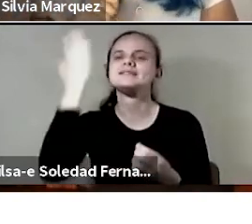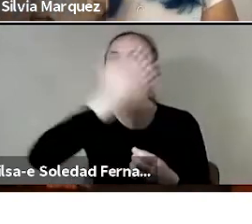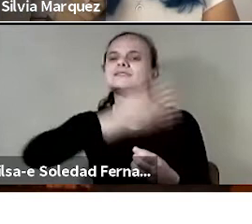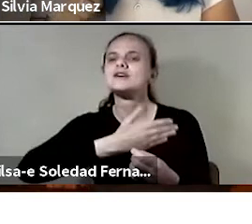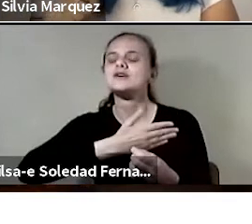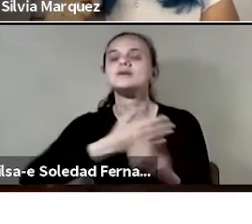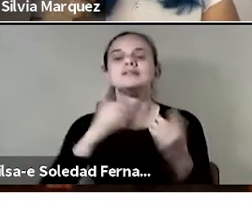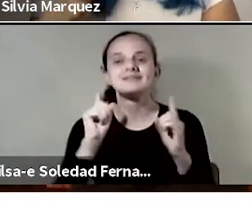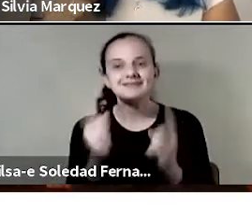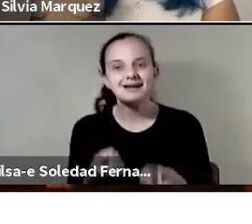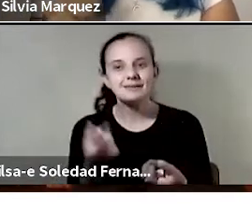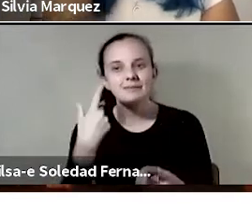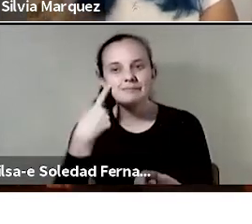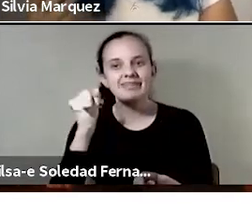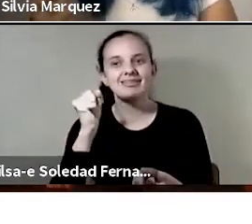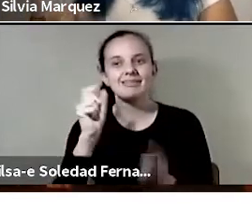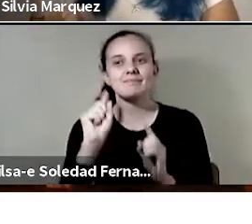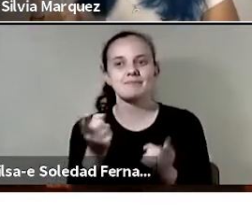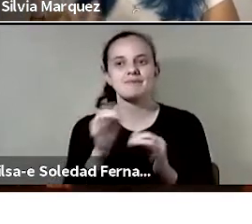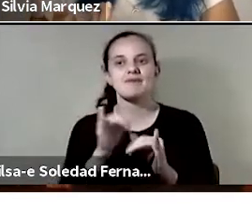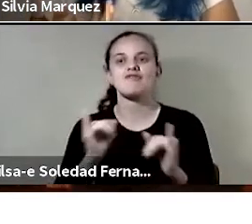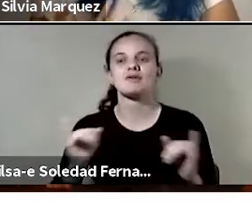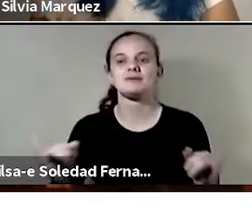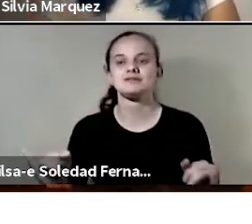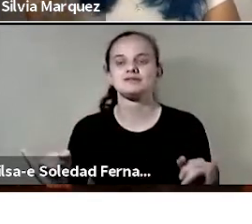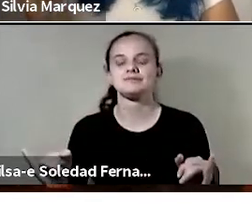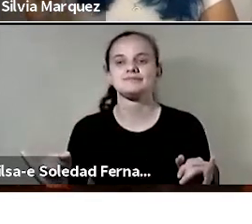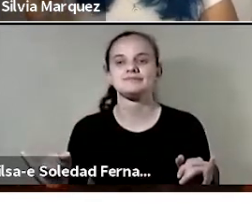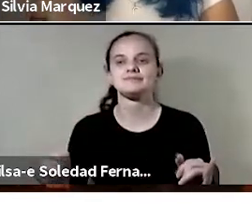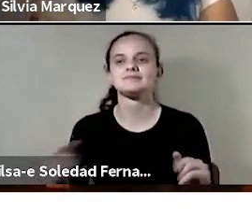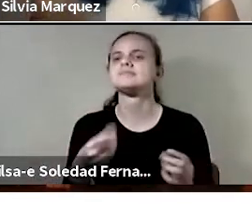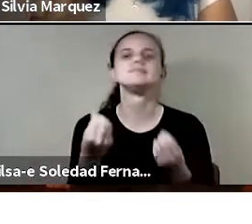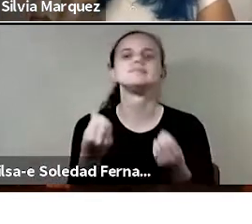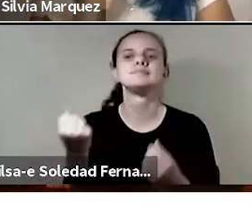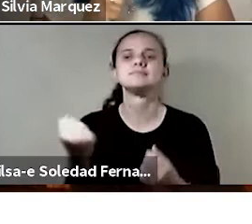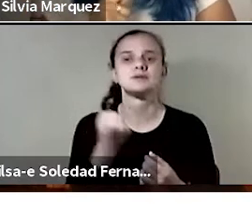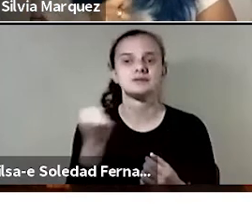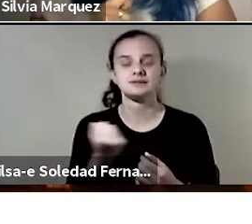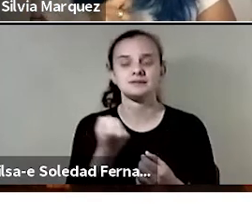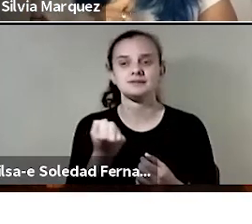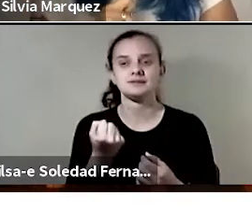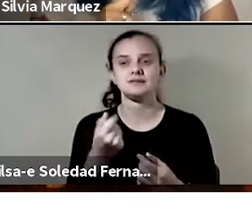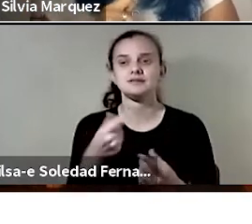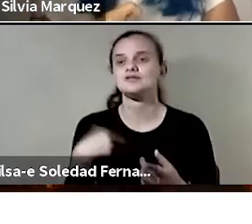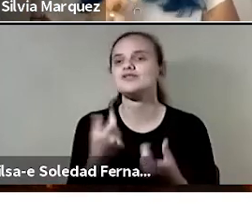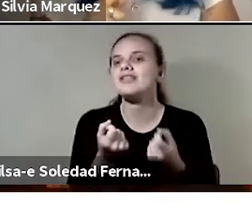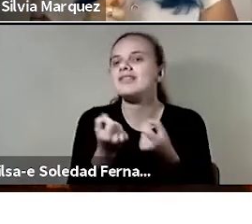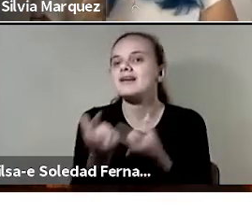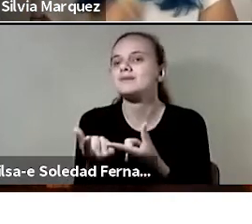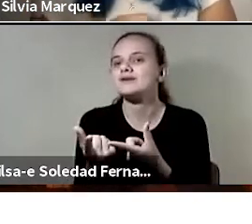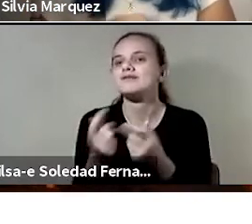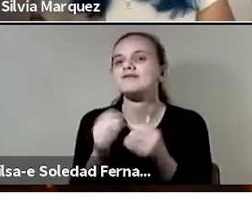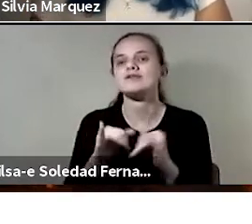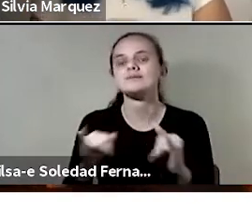web para que las personas ciegas puedan realmente percibir esa información, ¿sí?